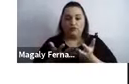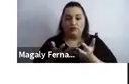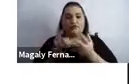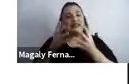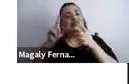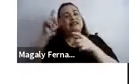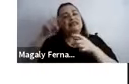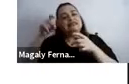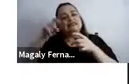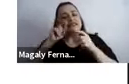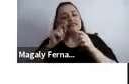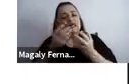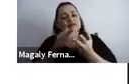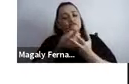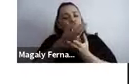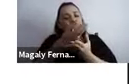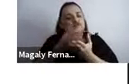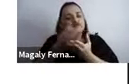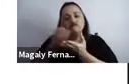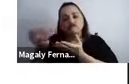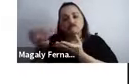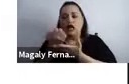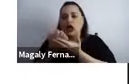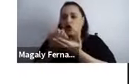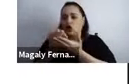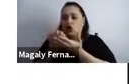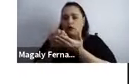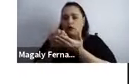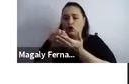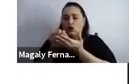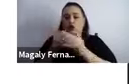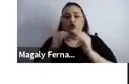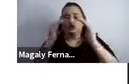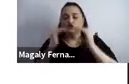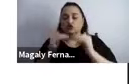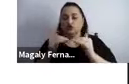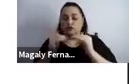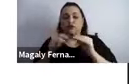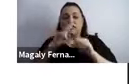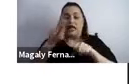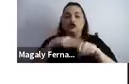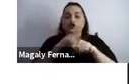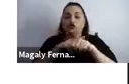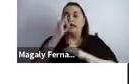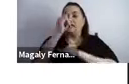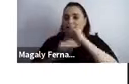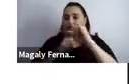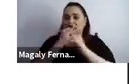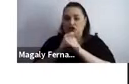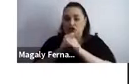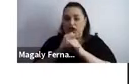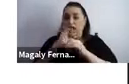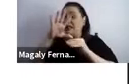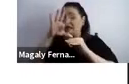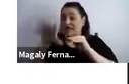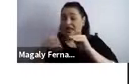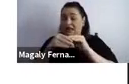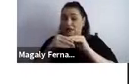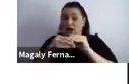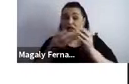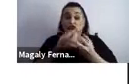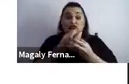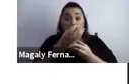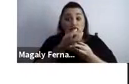requieren una redistribución económica a nivel subnacional, a nivel internacional, con que además esa redistribución